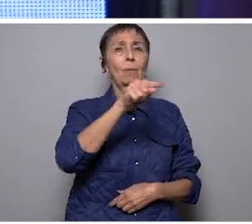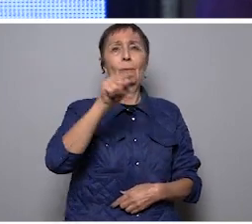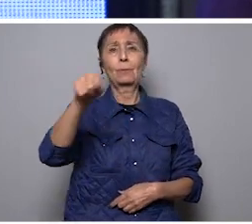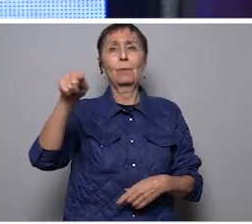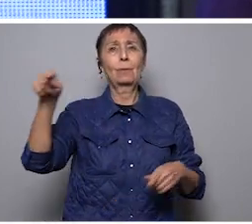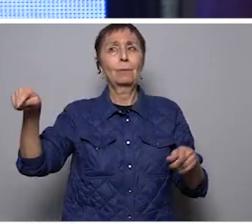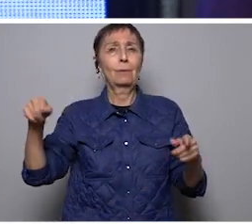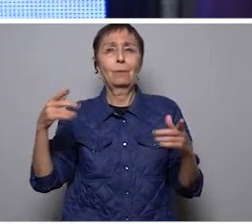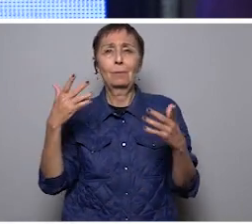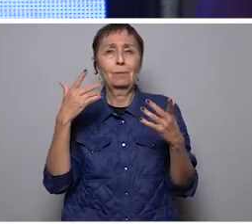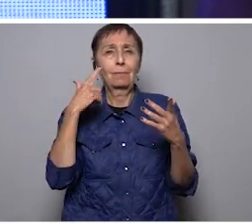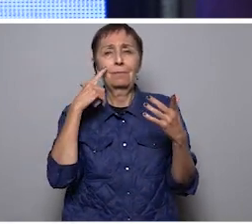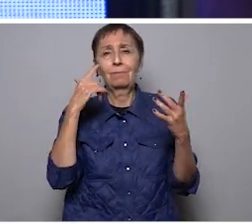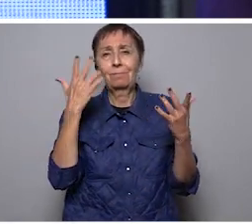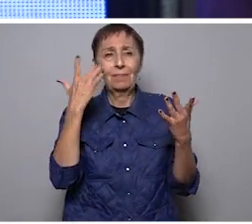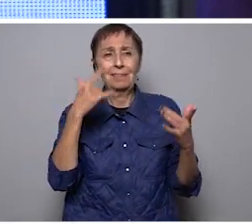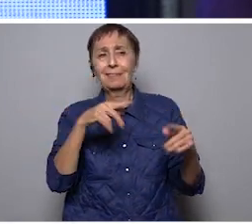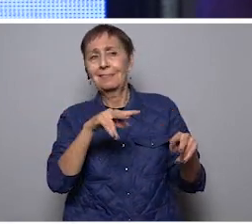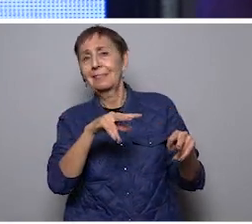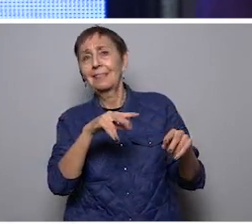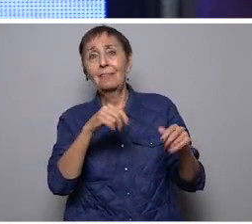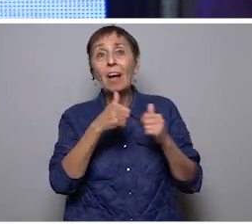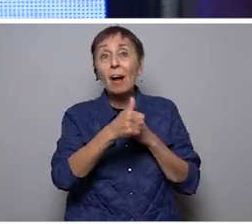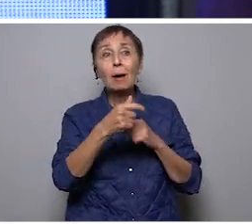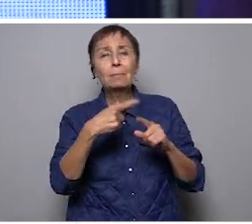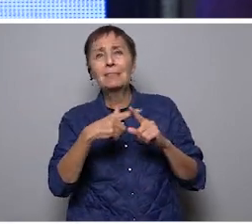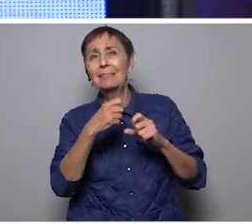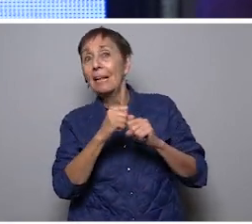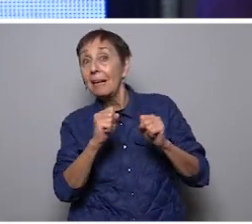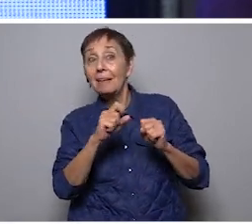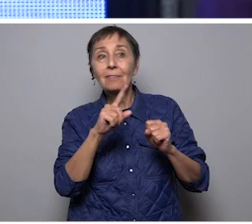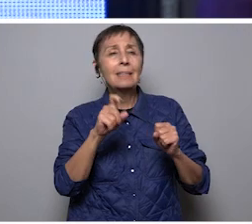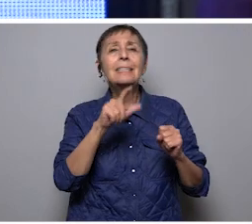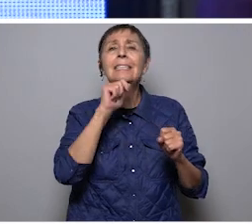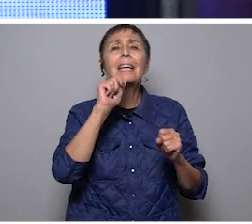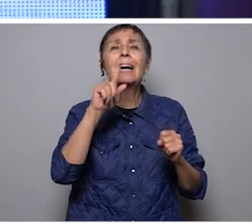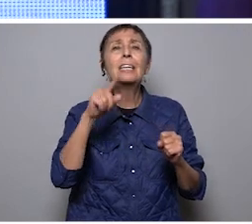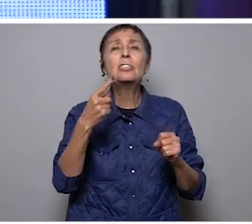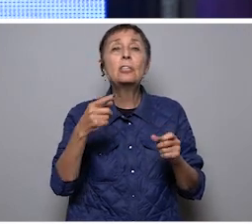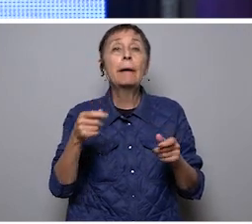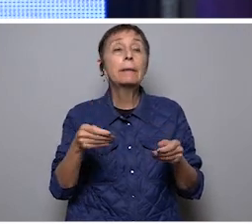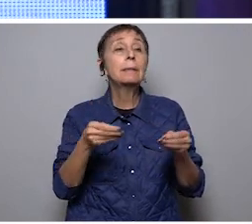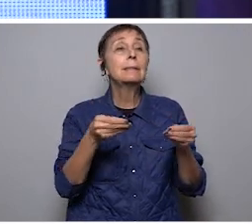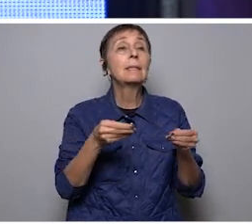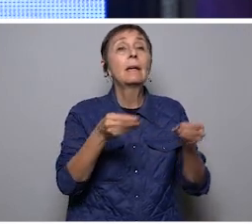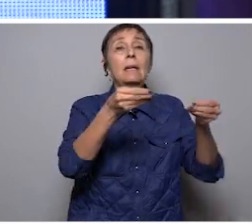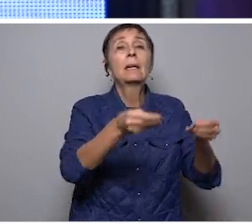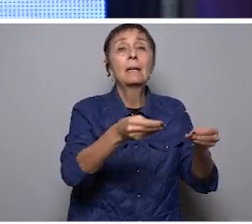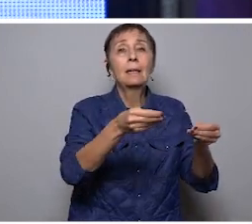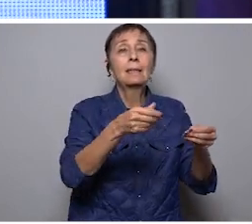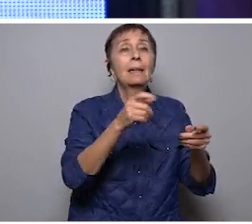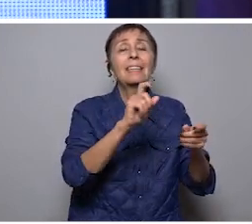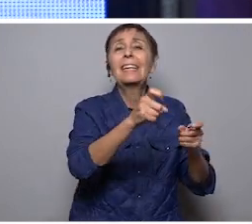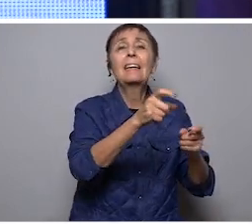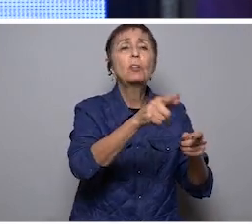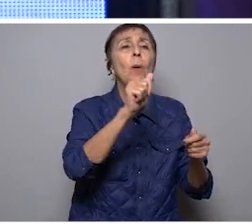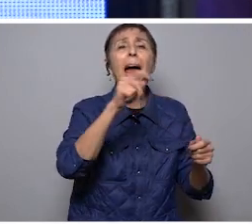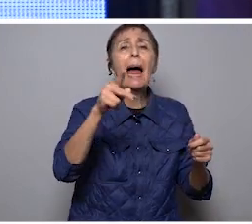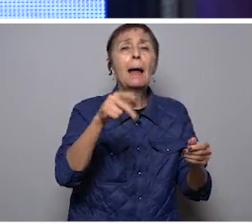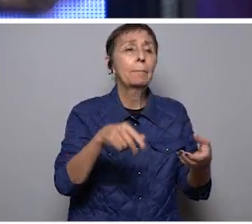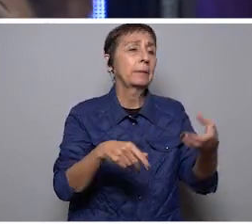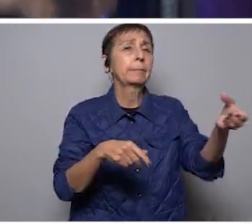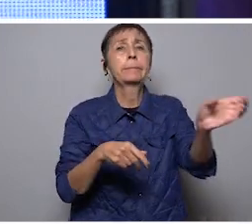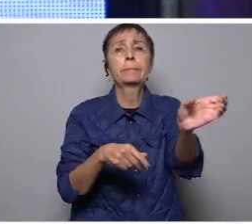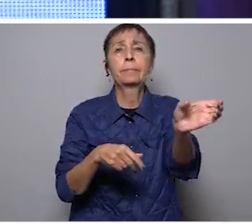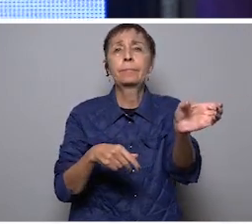también no es solamente llegar con la aplicación o con o con digamos herramientas tecnológicas